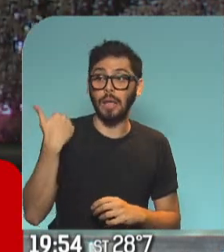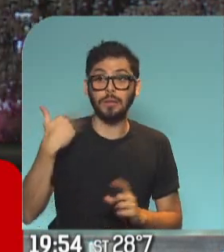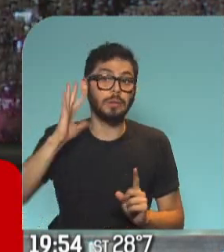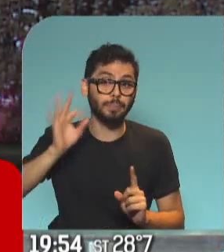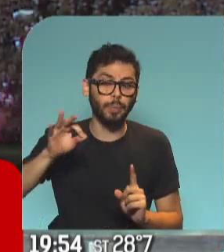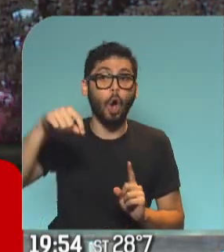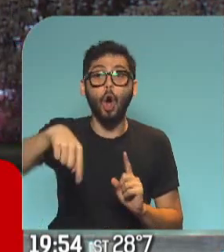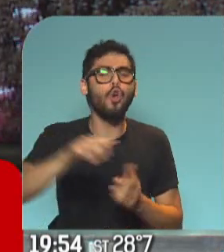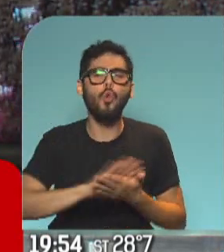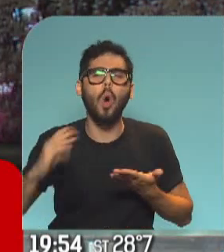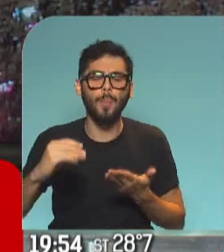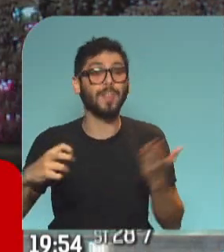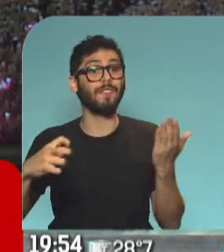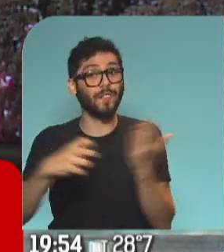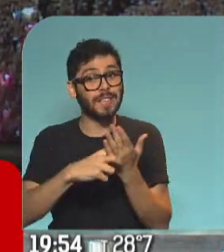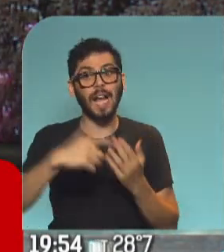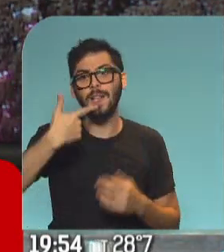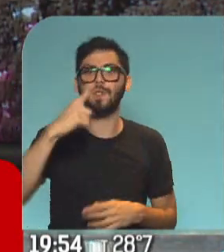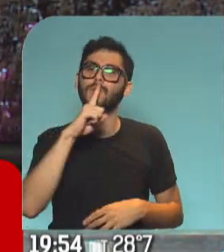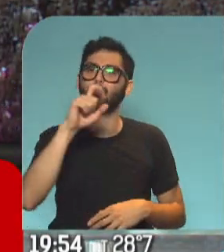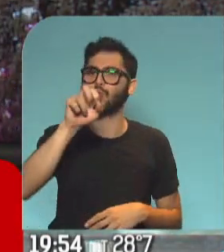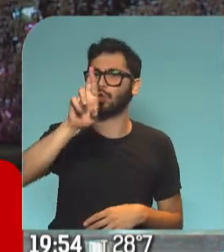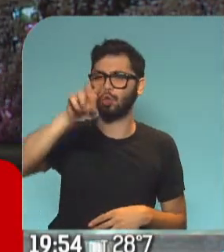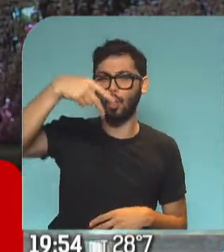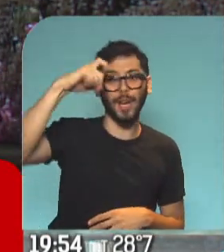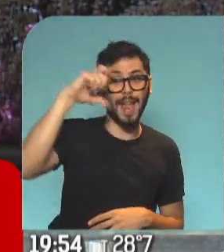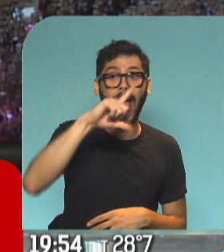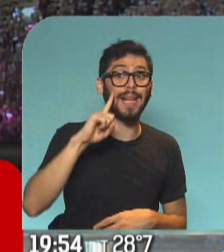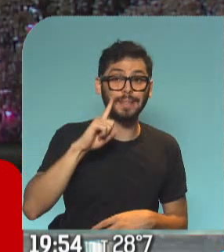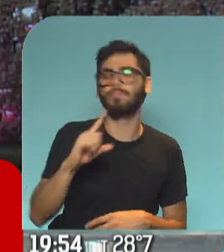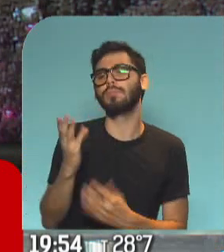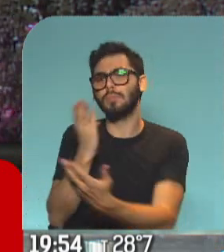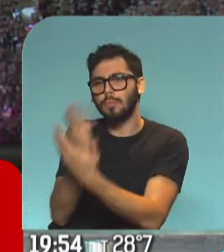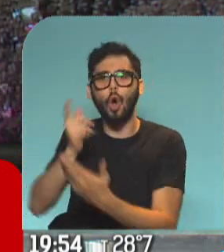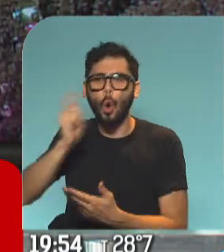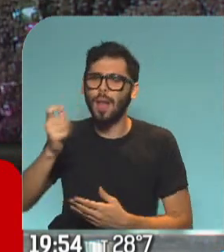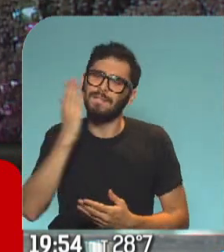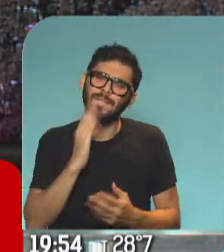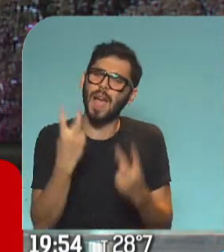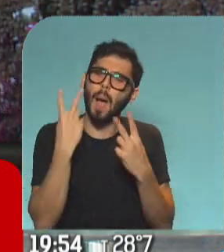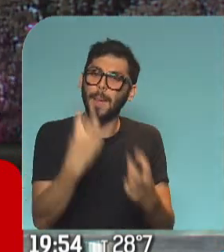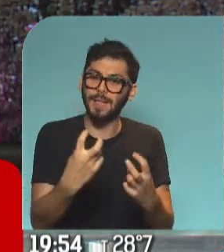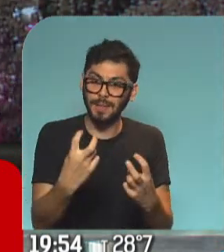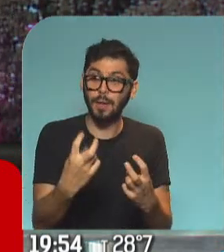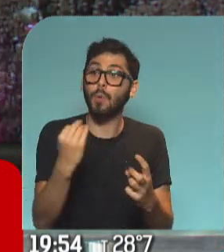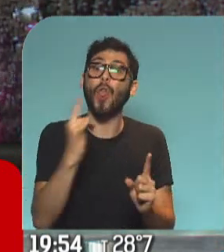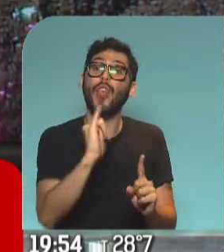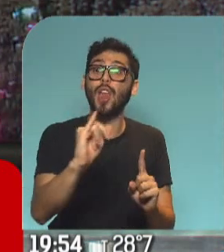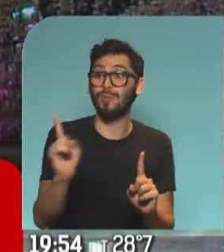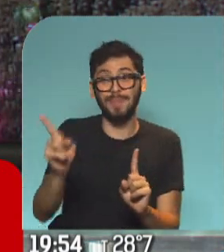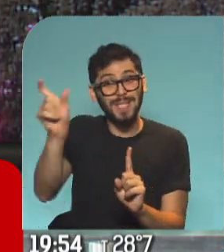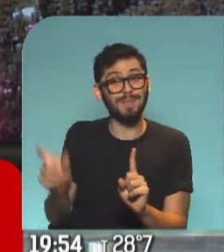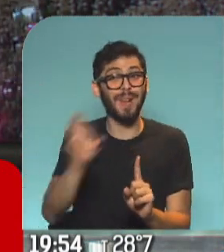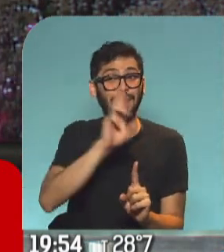Stornello pidió investigar lo que fue la denuncia de quien tenemos aquí, de quien ha venido aquí, Natalia Salvo. Gracias por venir.